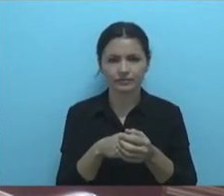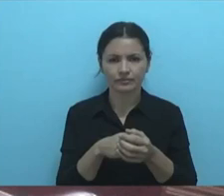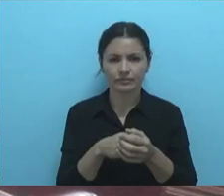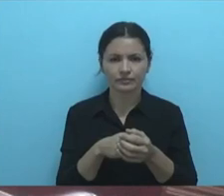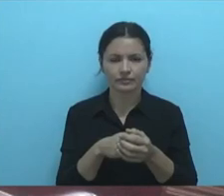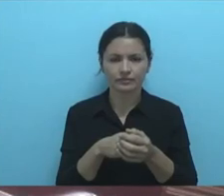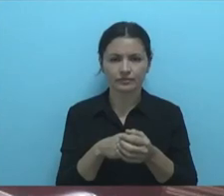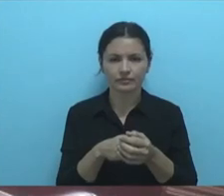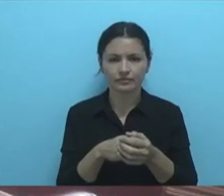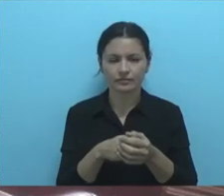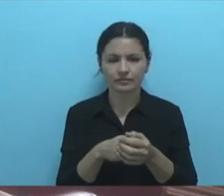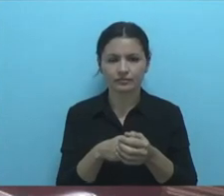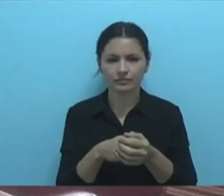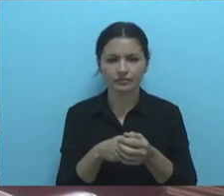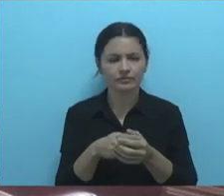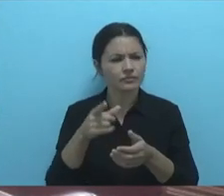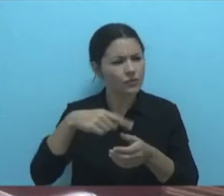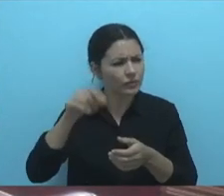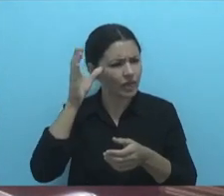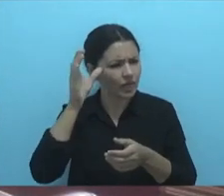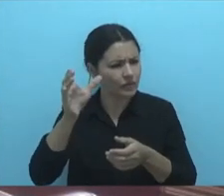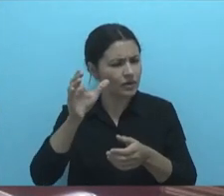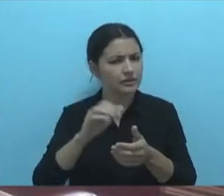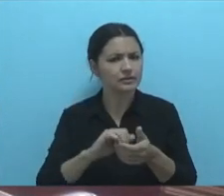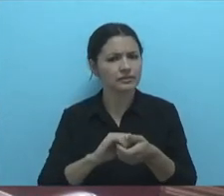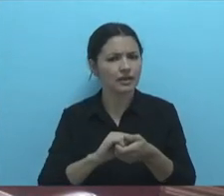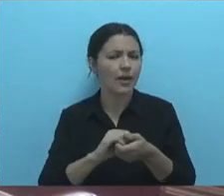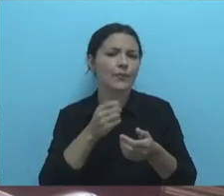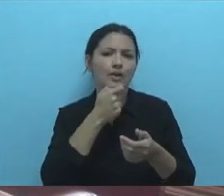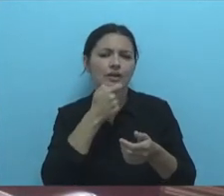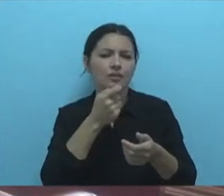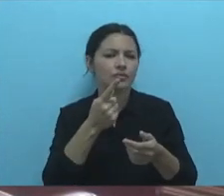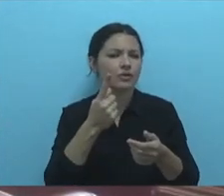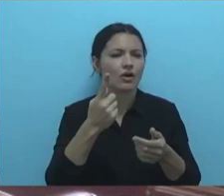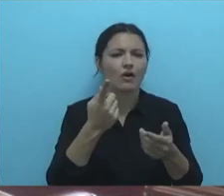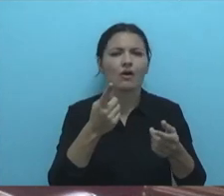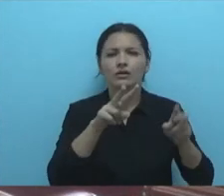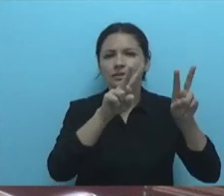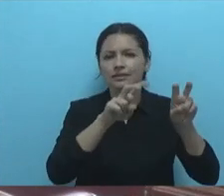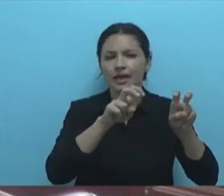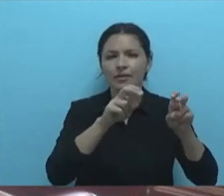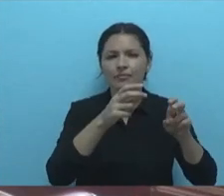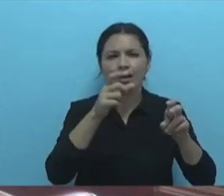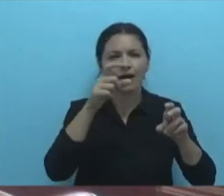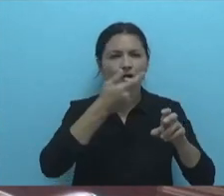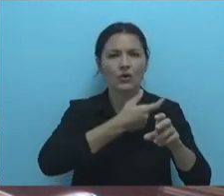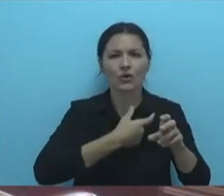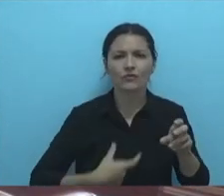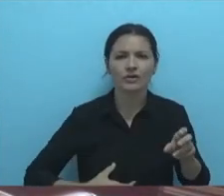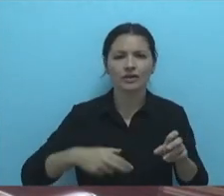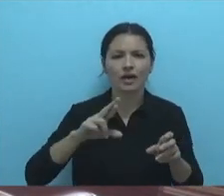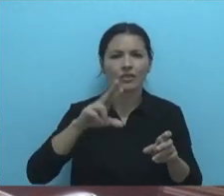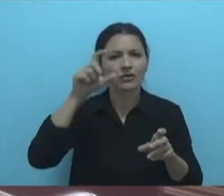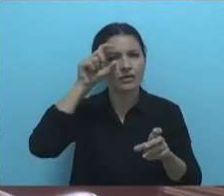gobernador recordemos los antecedentes en el caso puntual de reutemann tenía mayoría en las dos cámaras